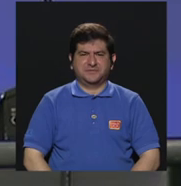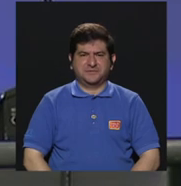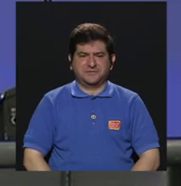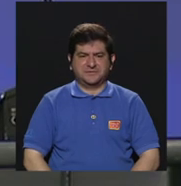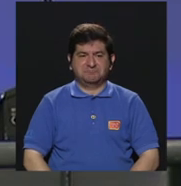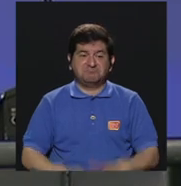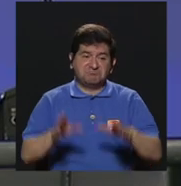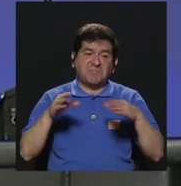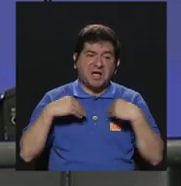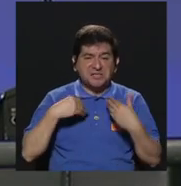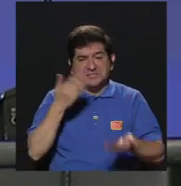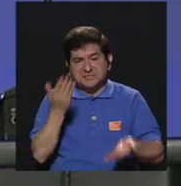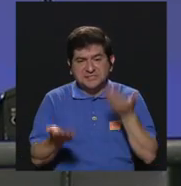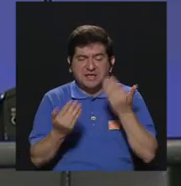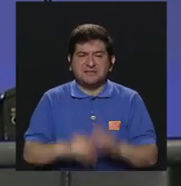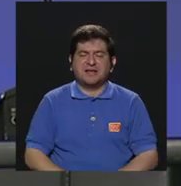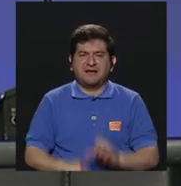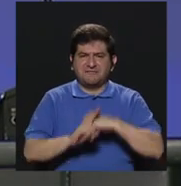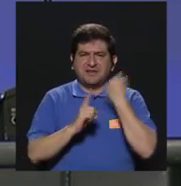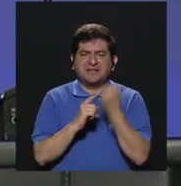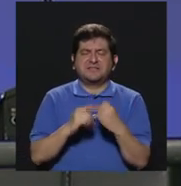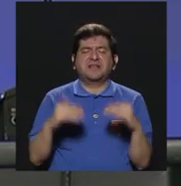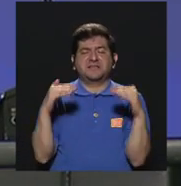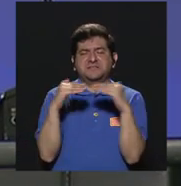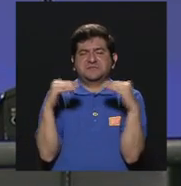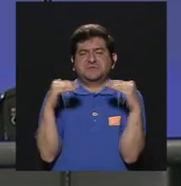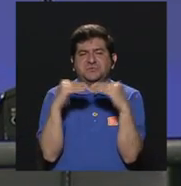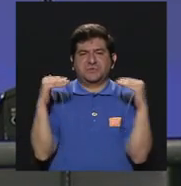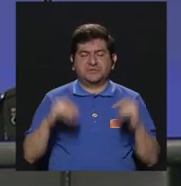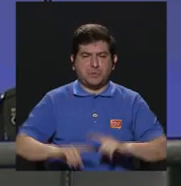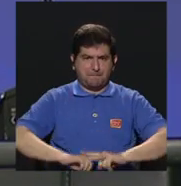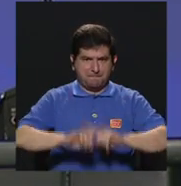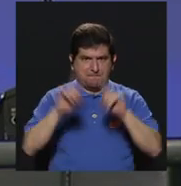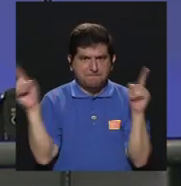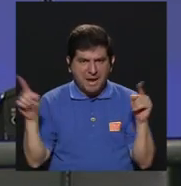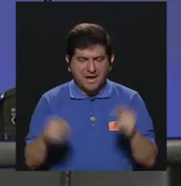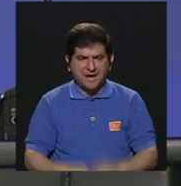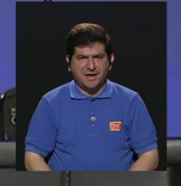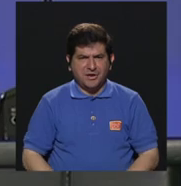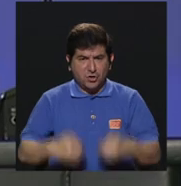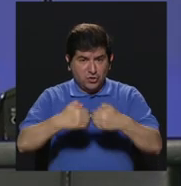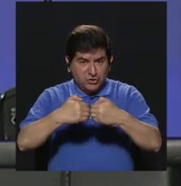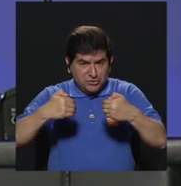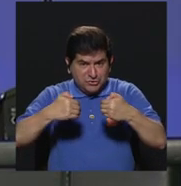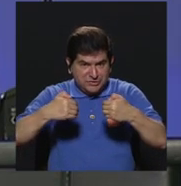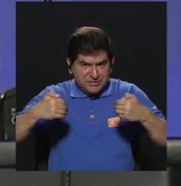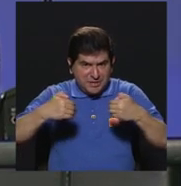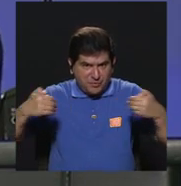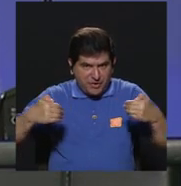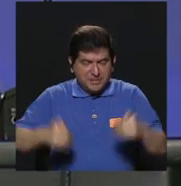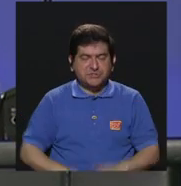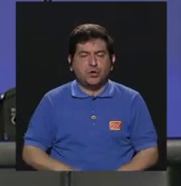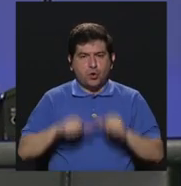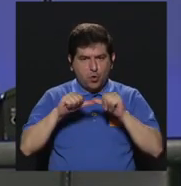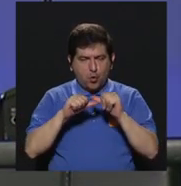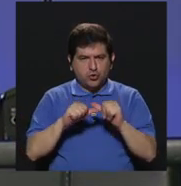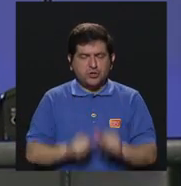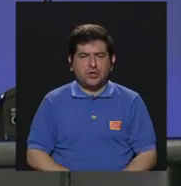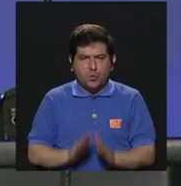algo aceptables de equidad, pero esa brecha se expande